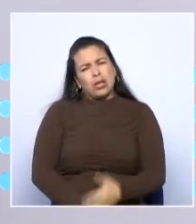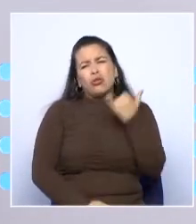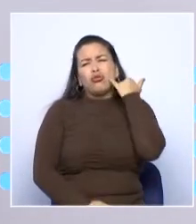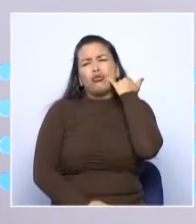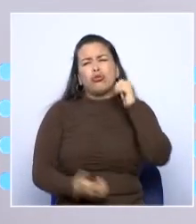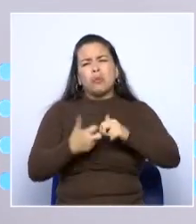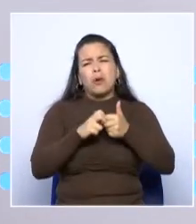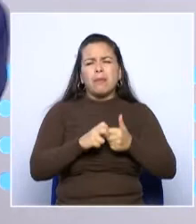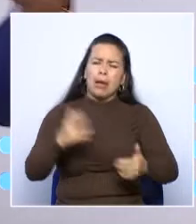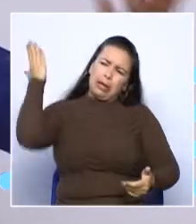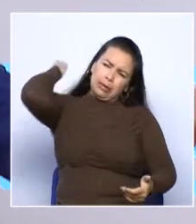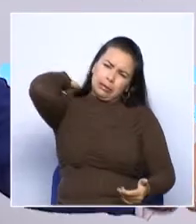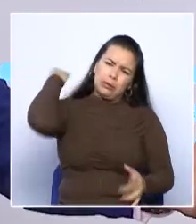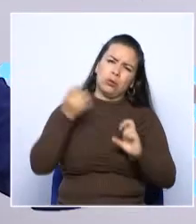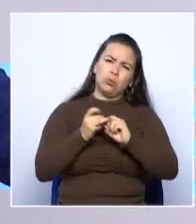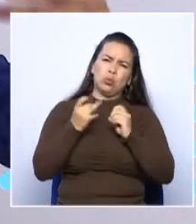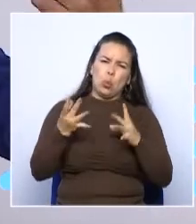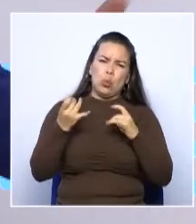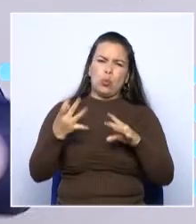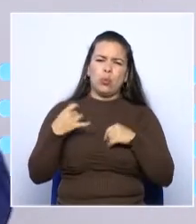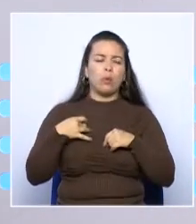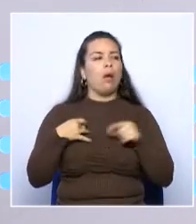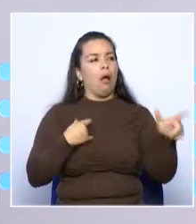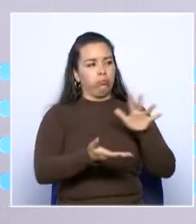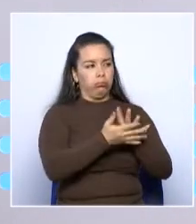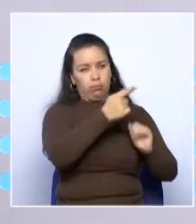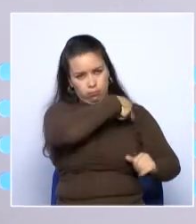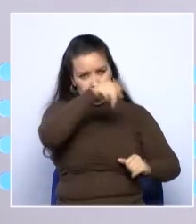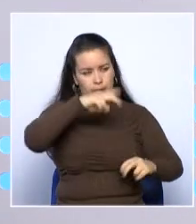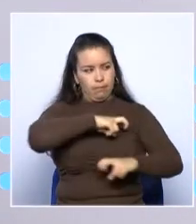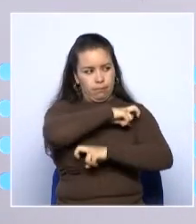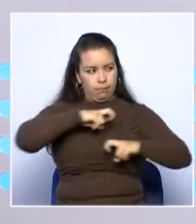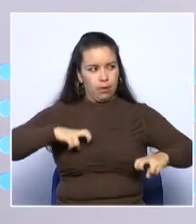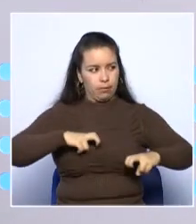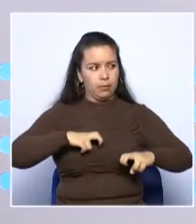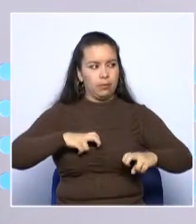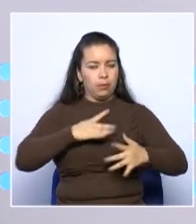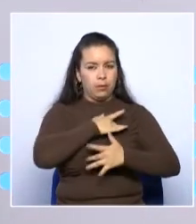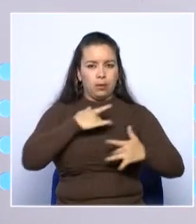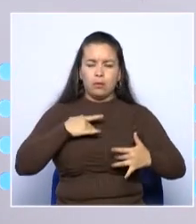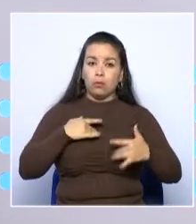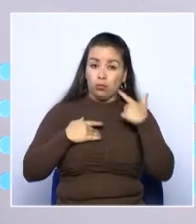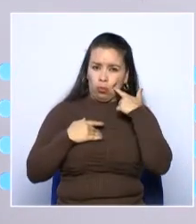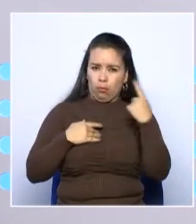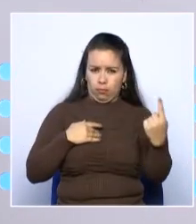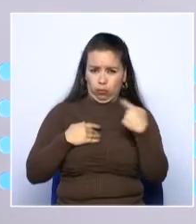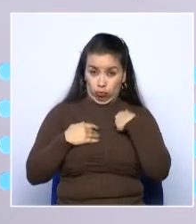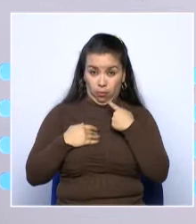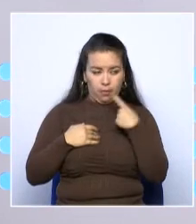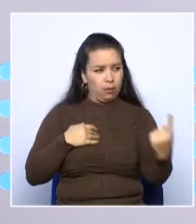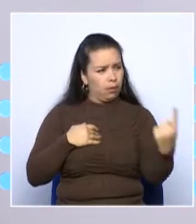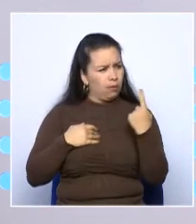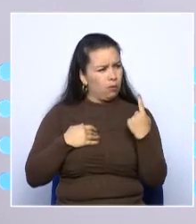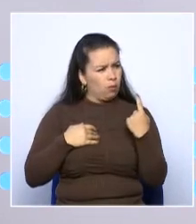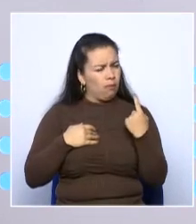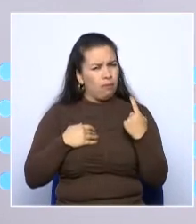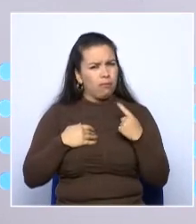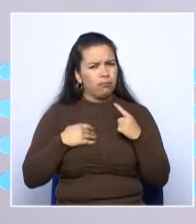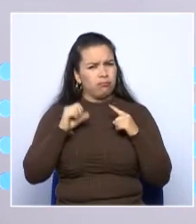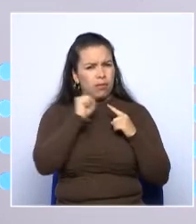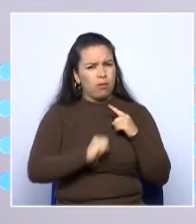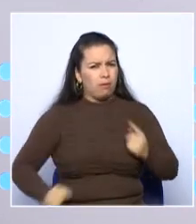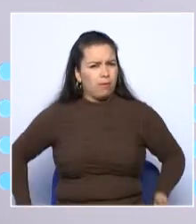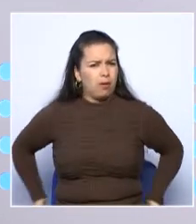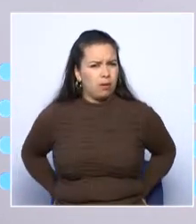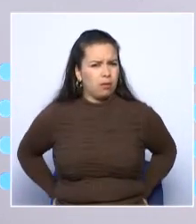otro médico, otra parte, lo mandó a nuestro parque de la salud que le hicimos una ecografía renal. Y yo le dije, señora, una ecografía renal puede